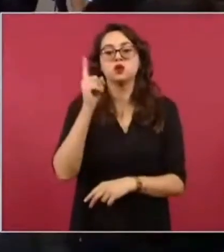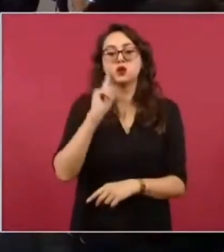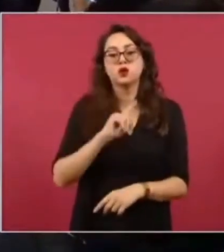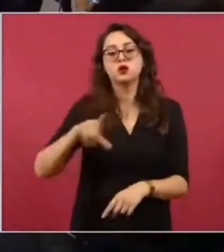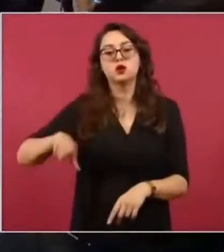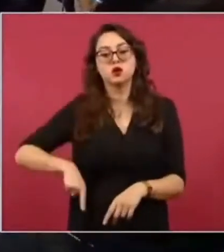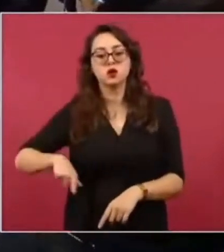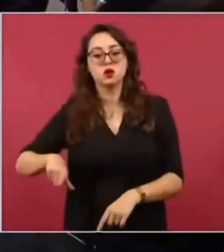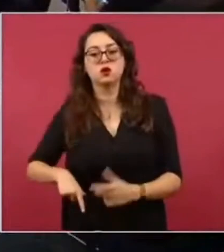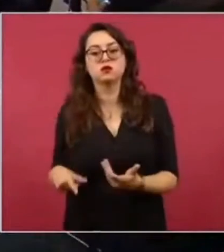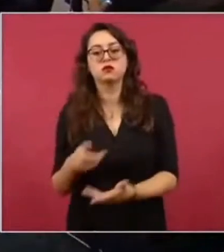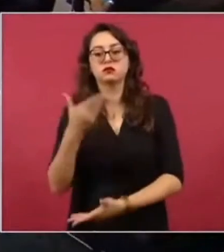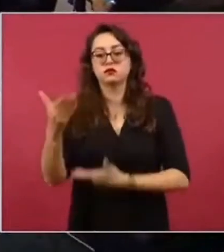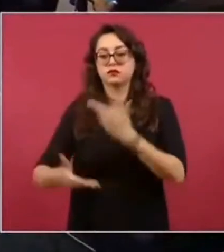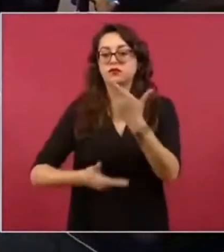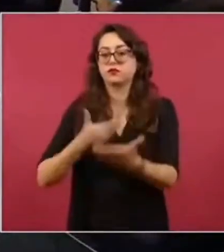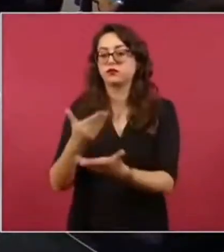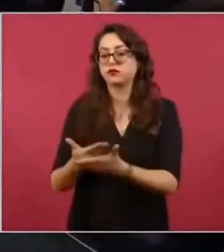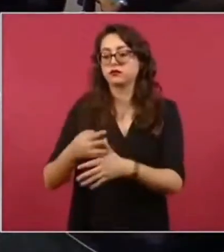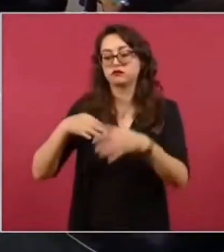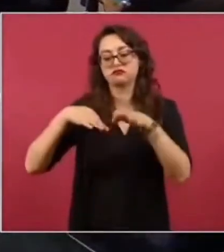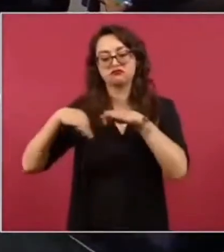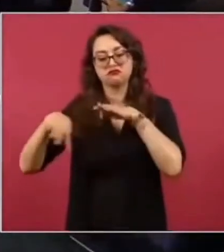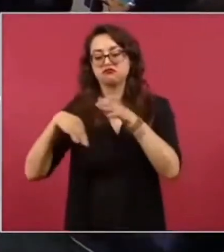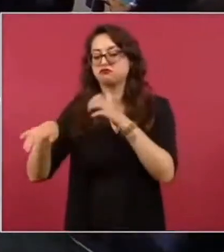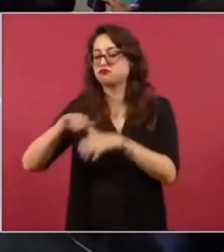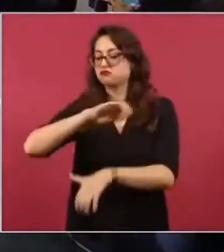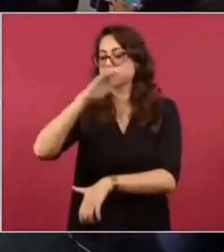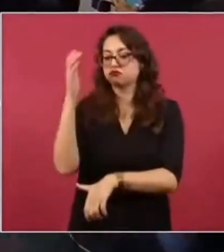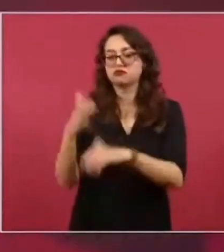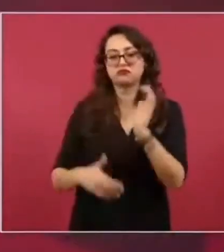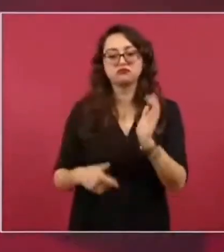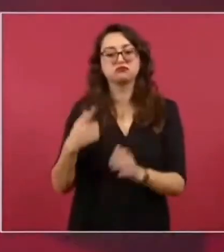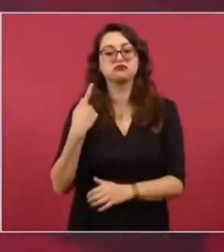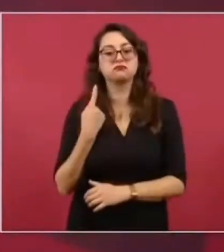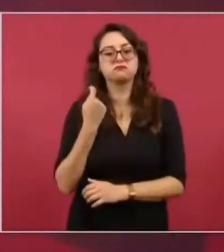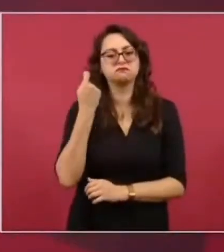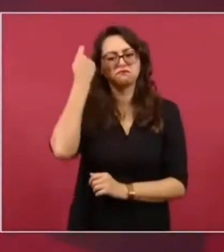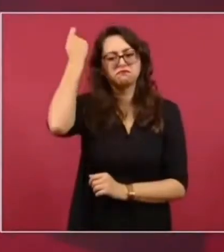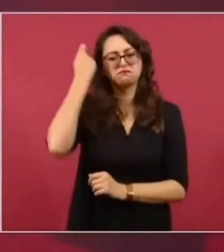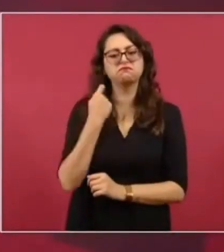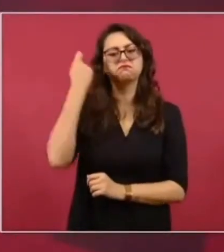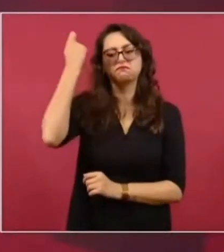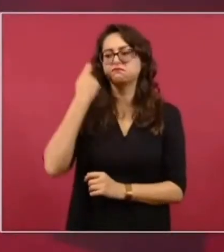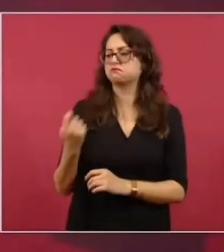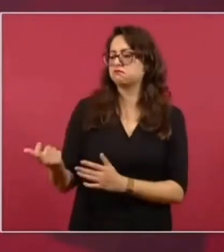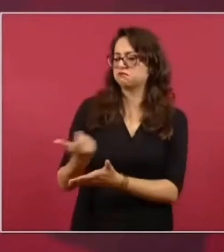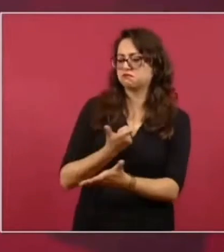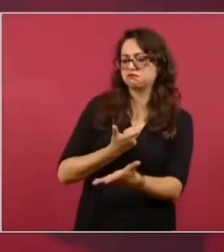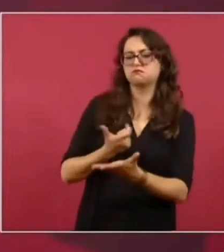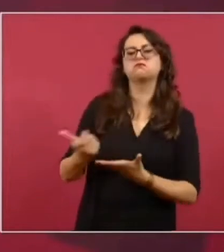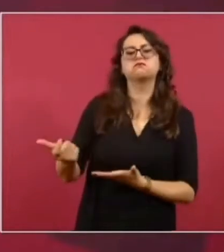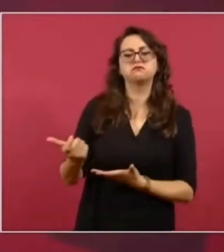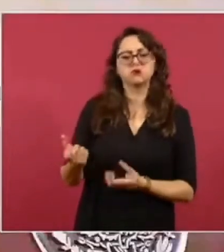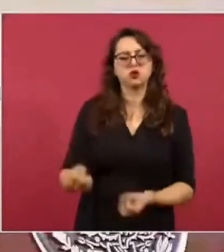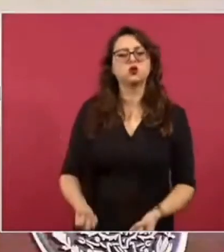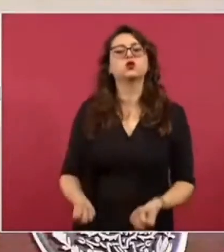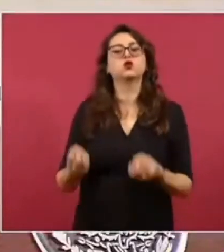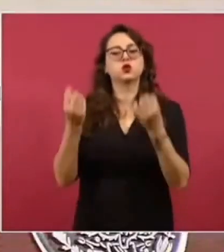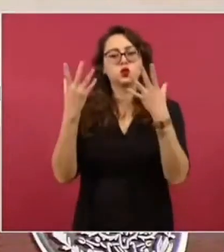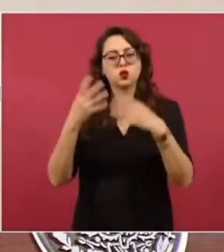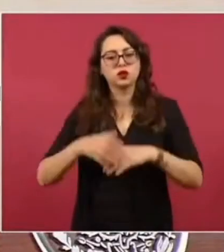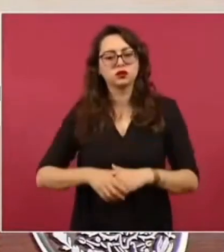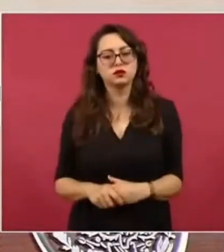terminan de su tiempo de labor,